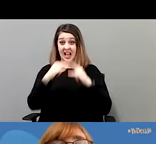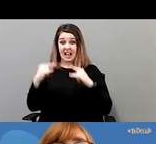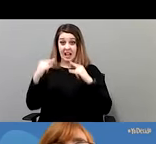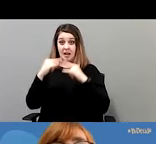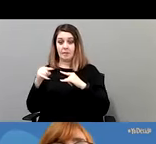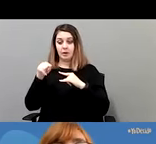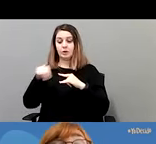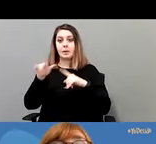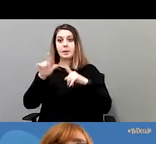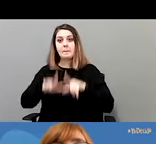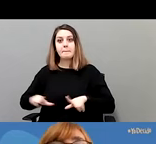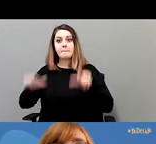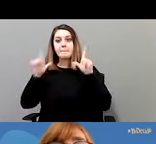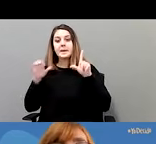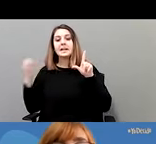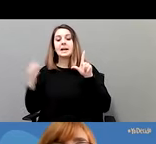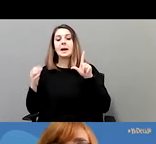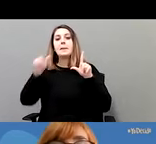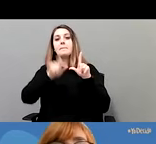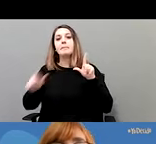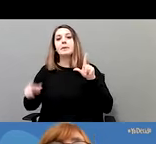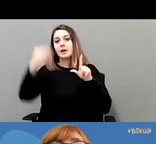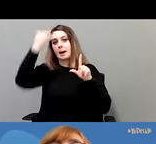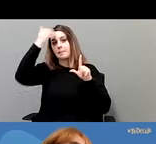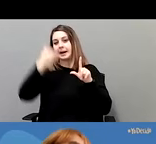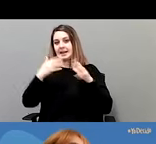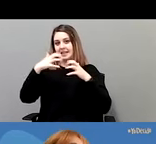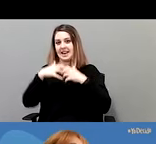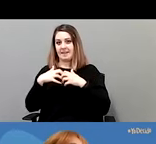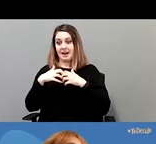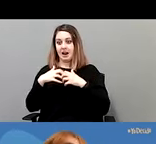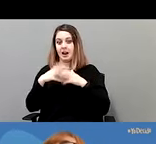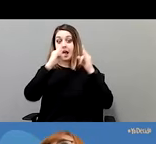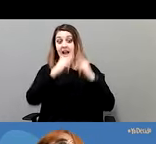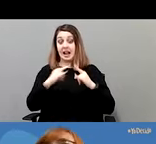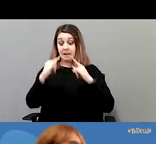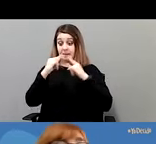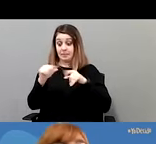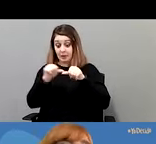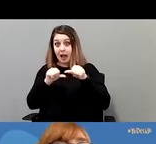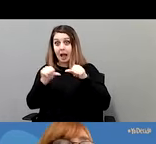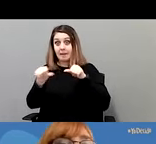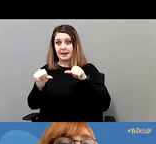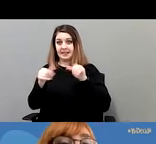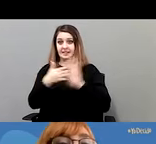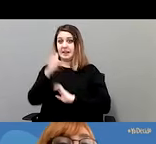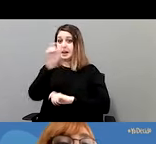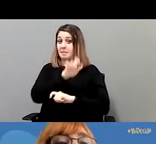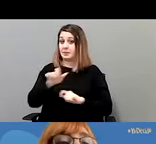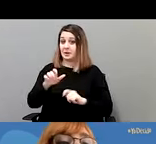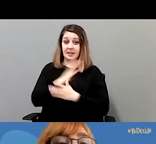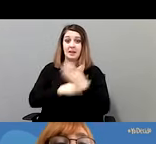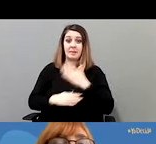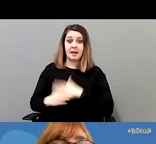muy presentes las personas con parálisis cerebral. A raíz de esos campamentos, en los que todas las personas con